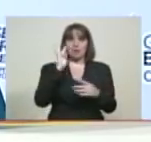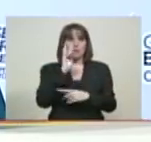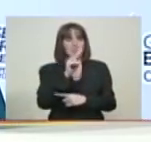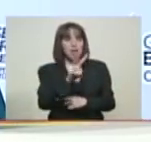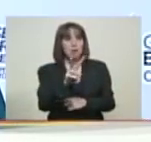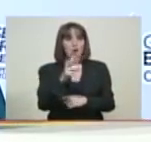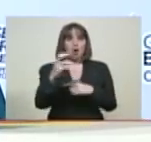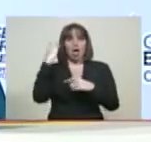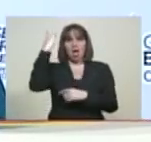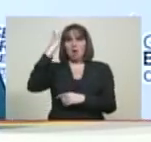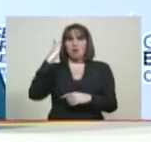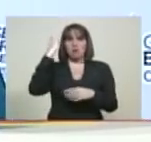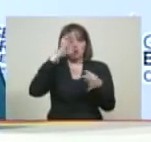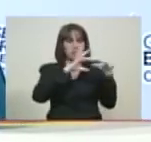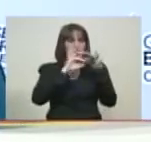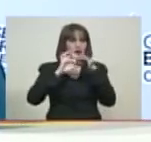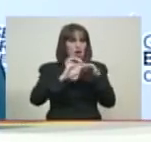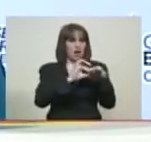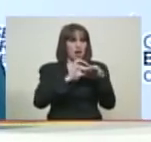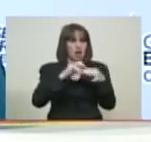de la unión europea